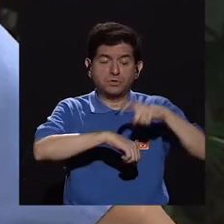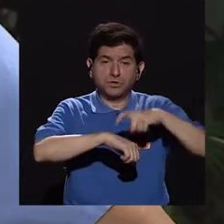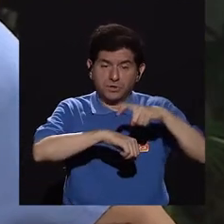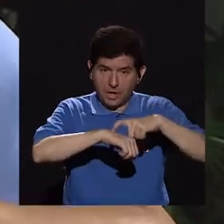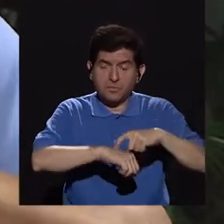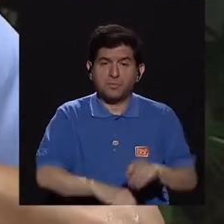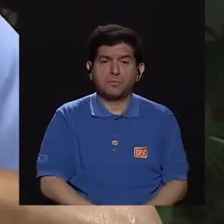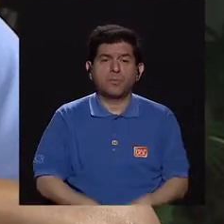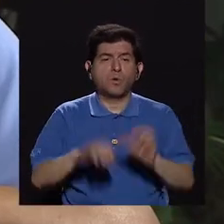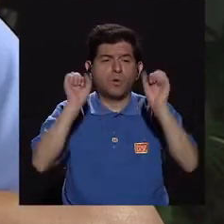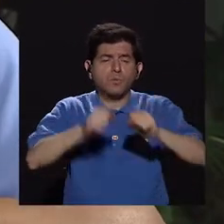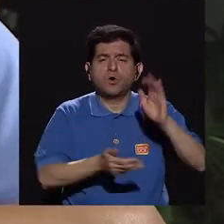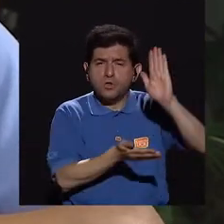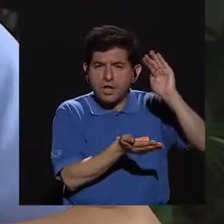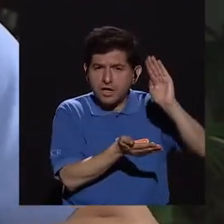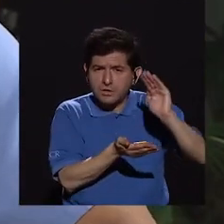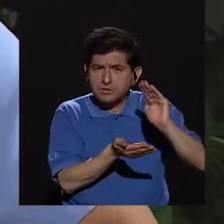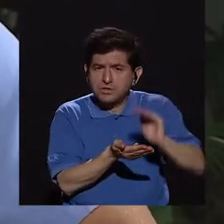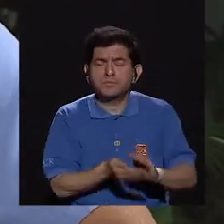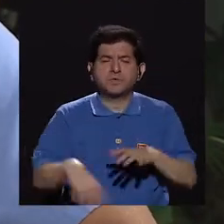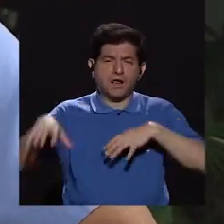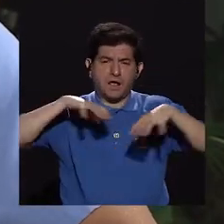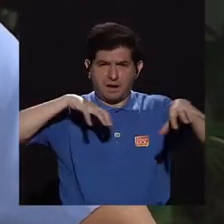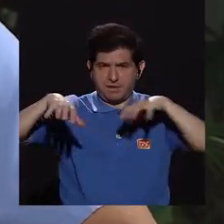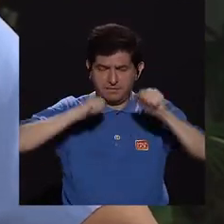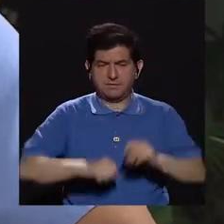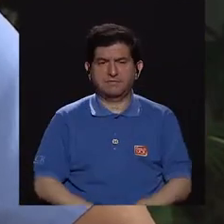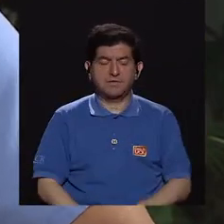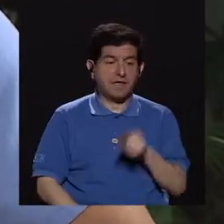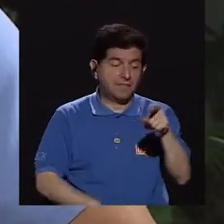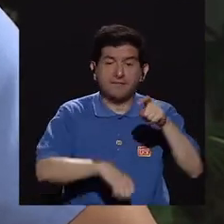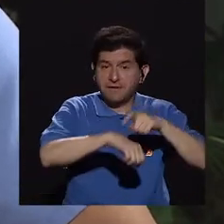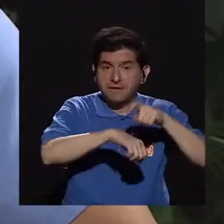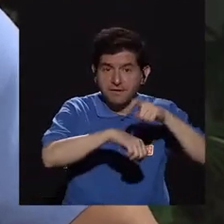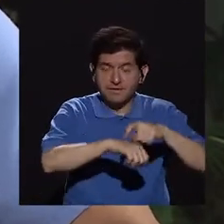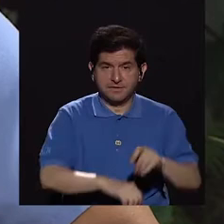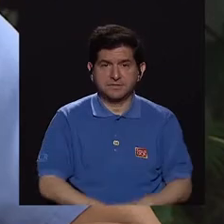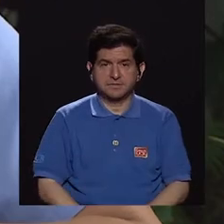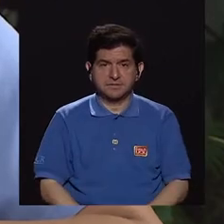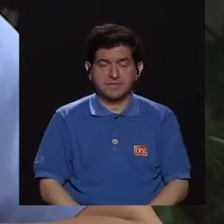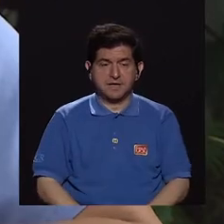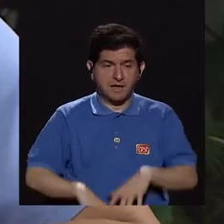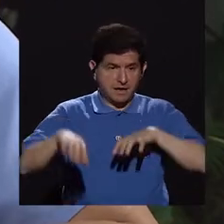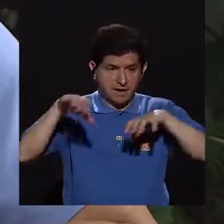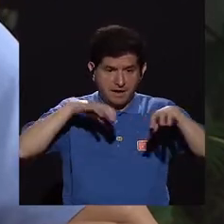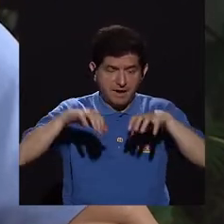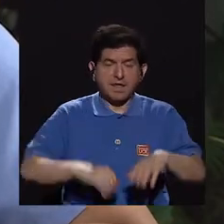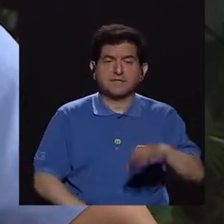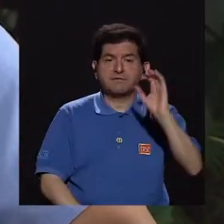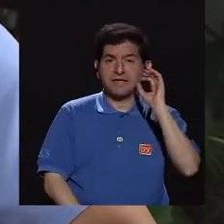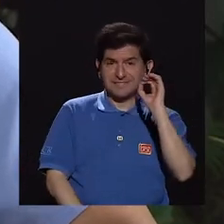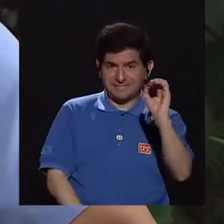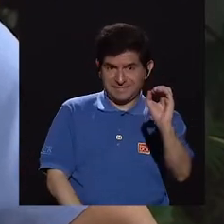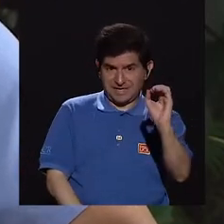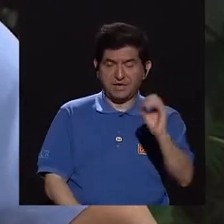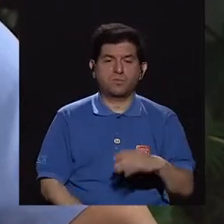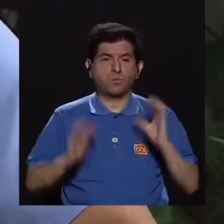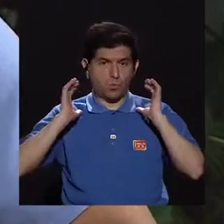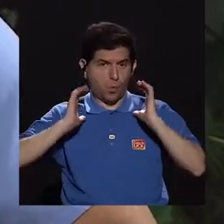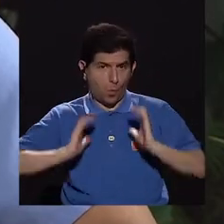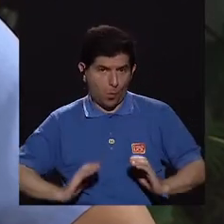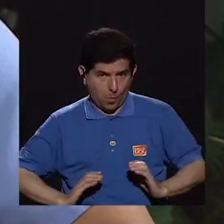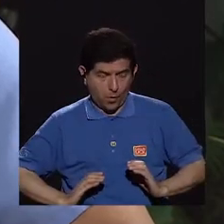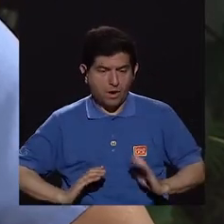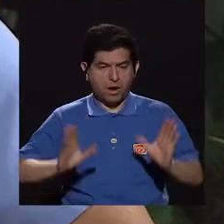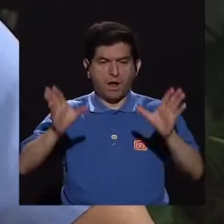periodo de tiempo para ir disminuyendo un poco la actividad. En ese periodo de tiempo en el que nuestra actividad está en cero, el